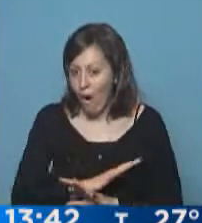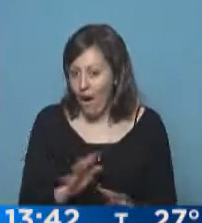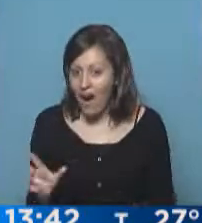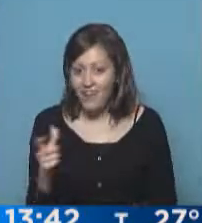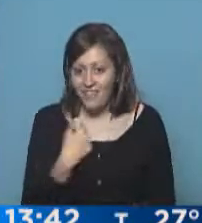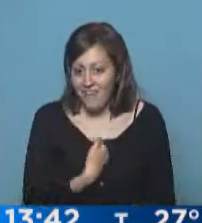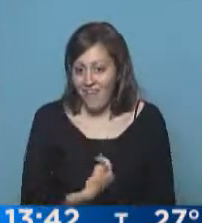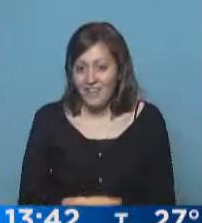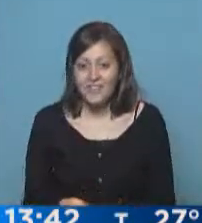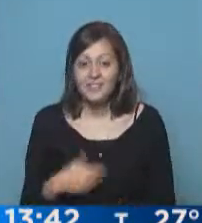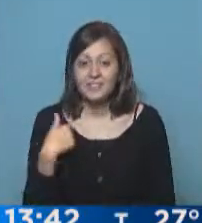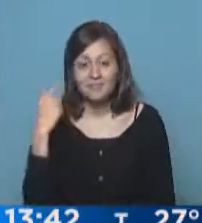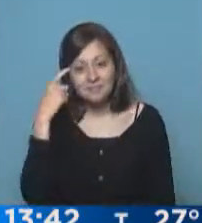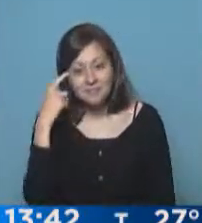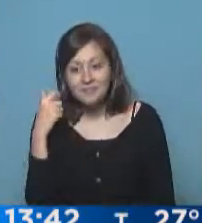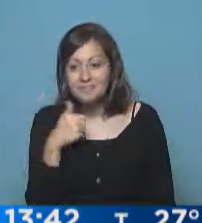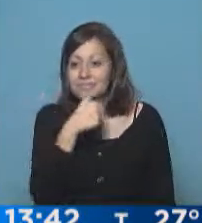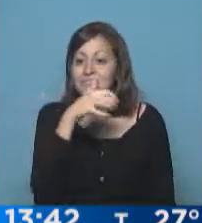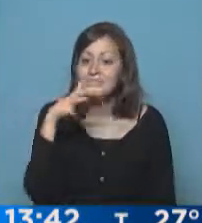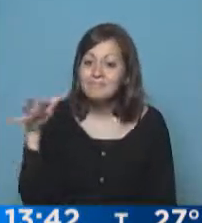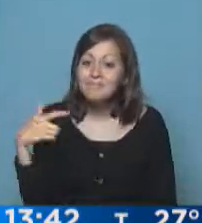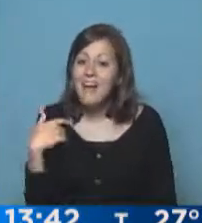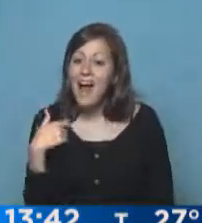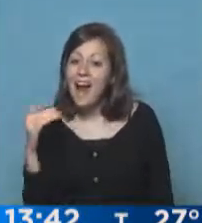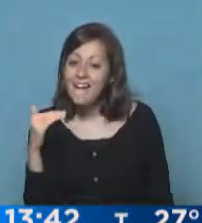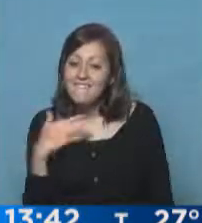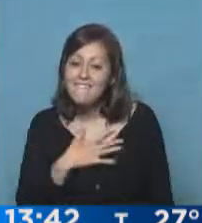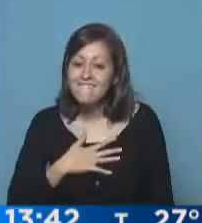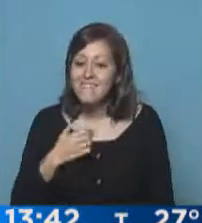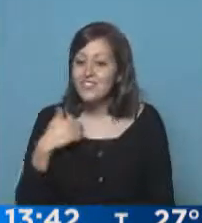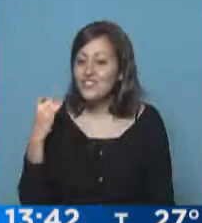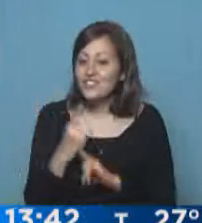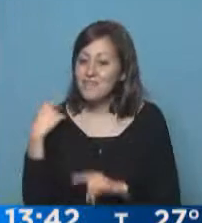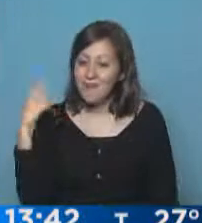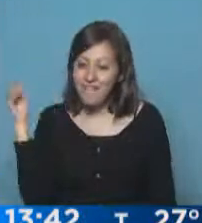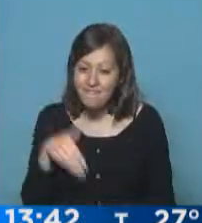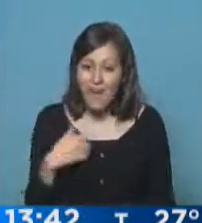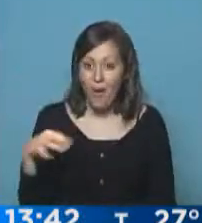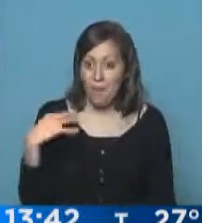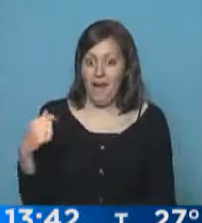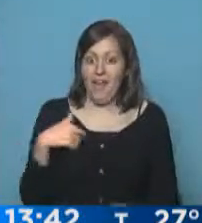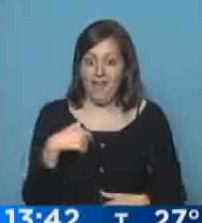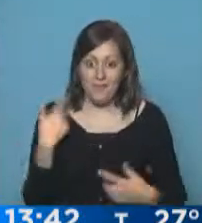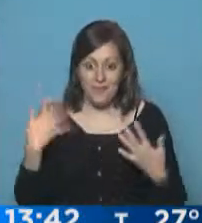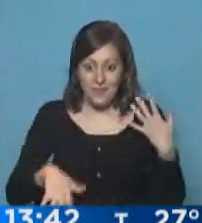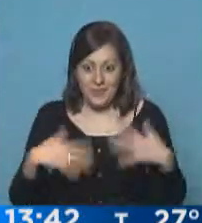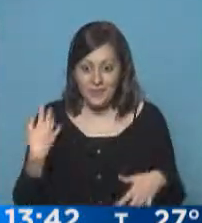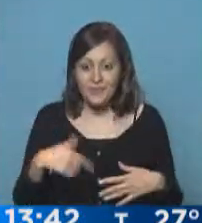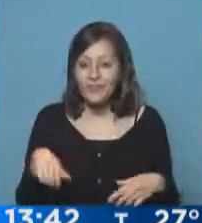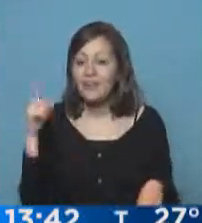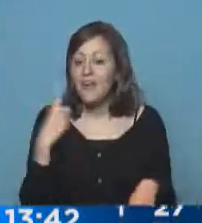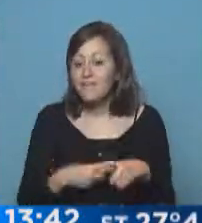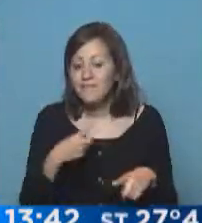hay algún conjuro entre yo y el mar, te lo juro, porque es como demasiado mágico, cada vez que vengo acá me gano un premio, es como decir, y este festival de